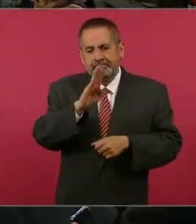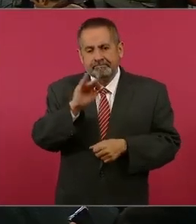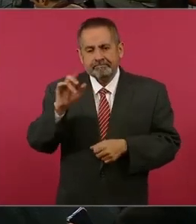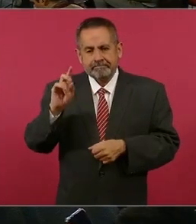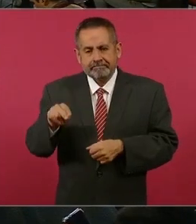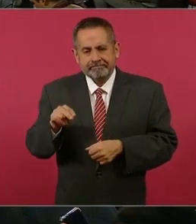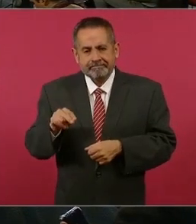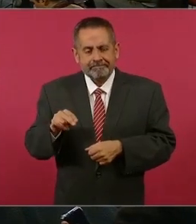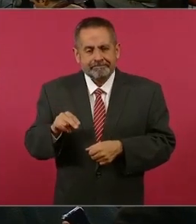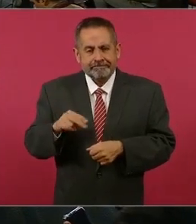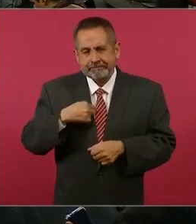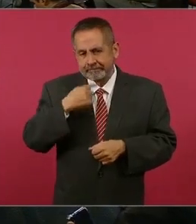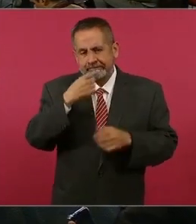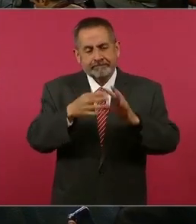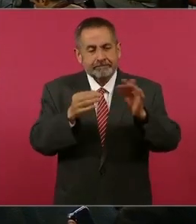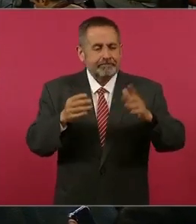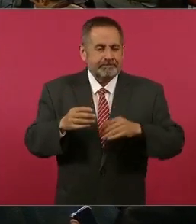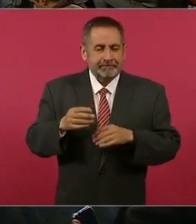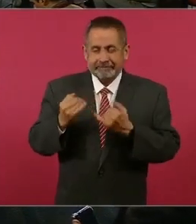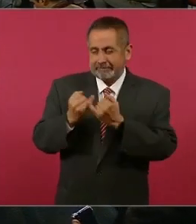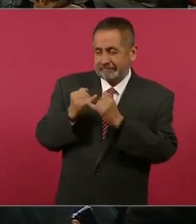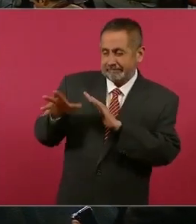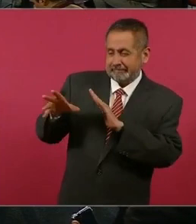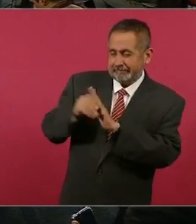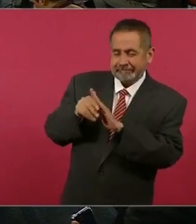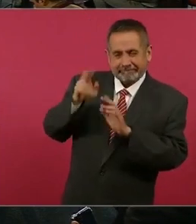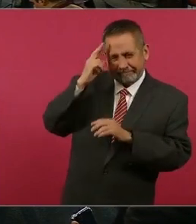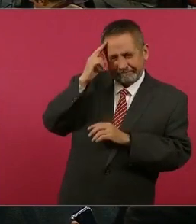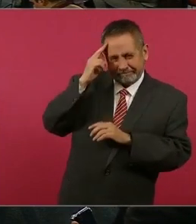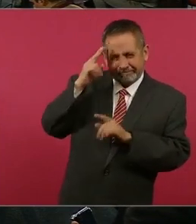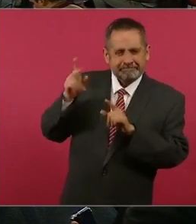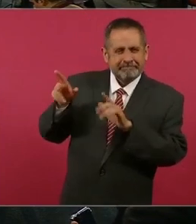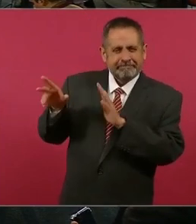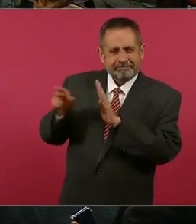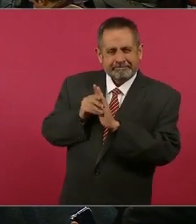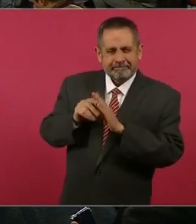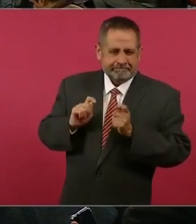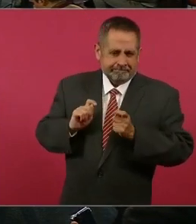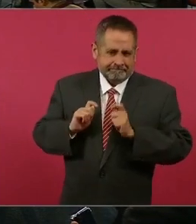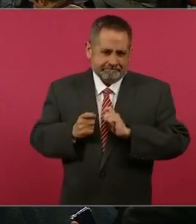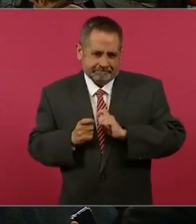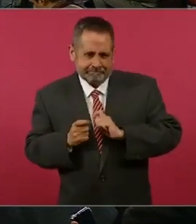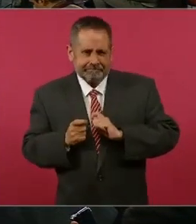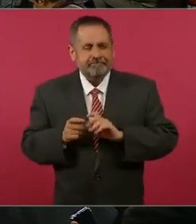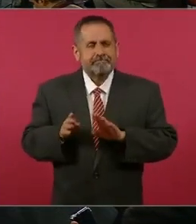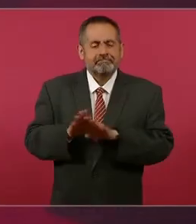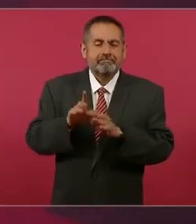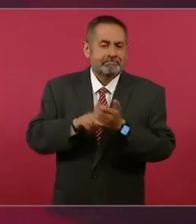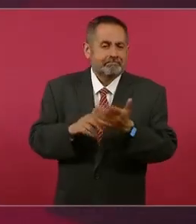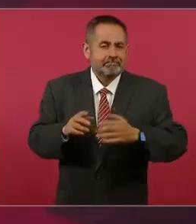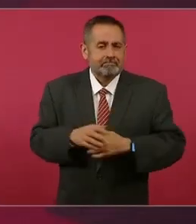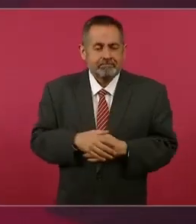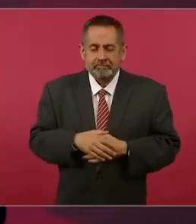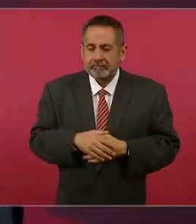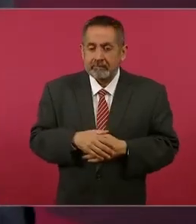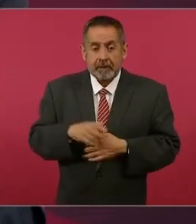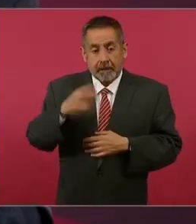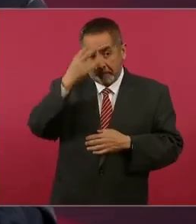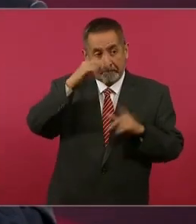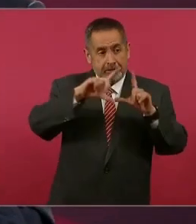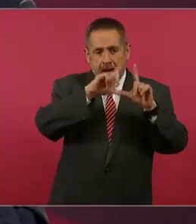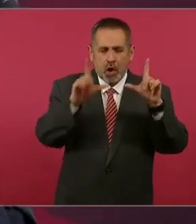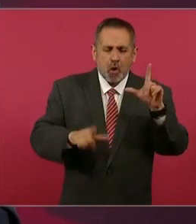es que, parafraseando a Porfirio Díaz, diría: bendito